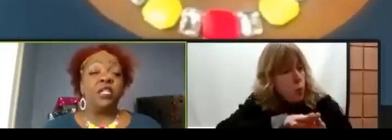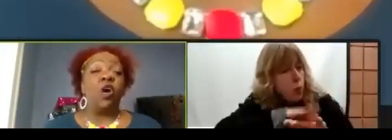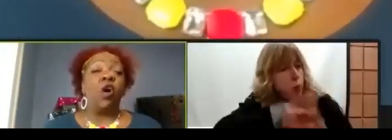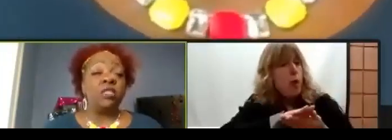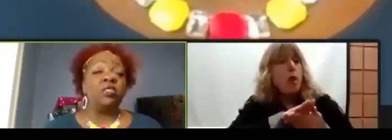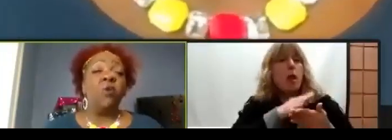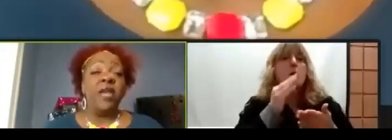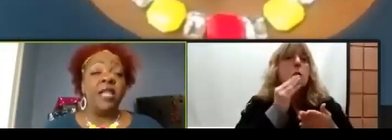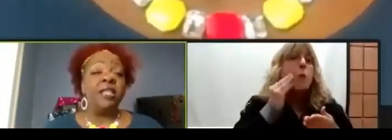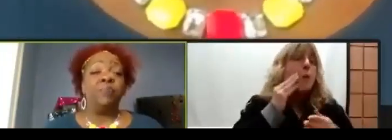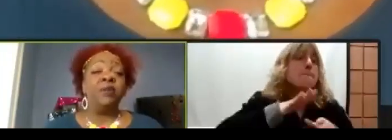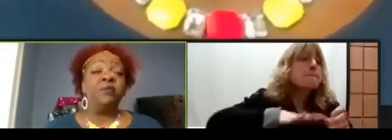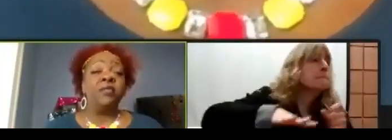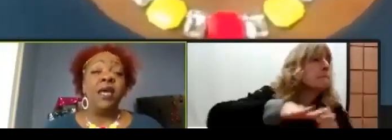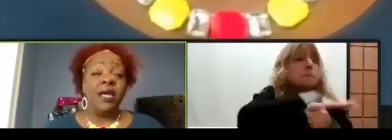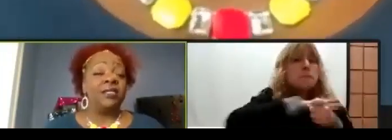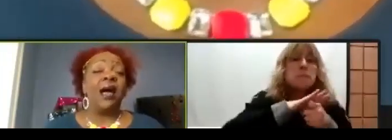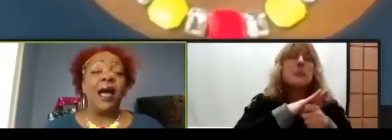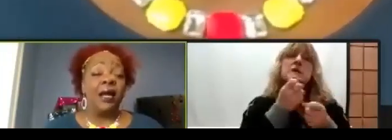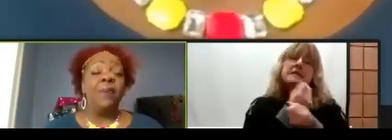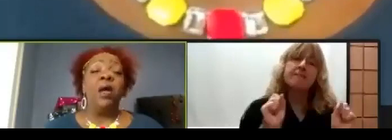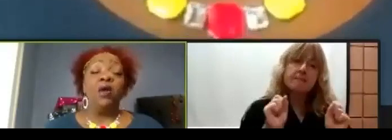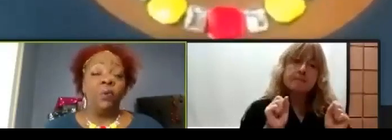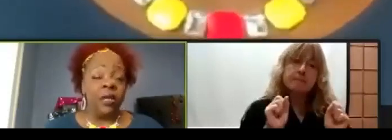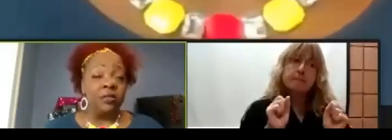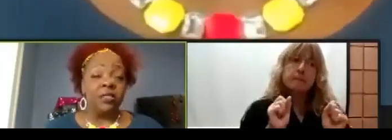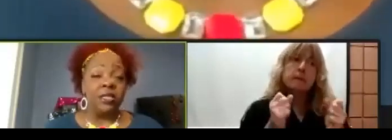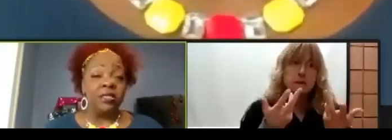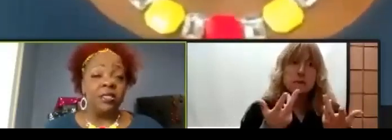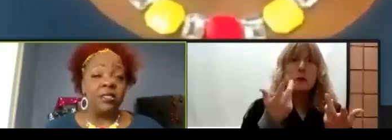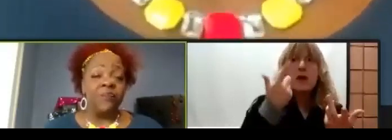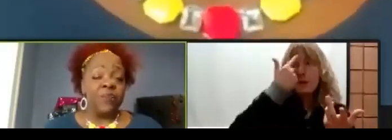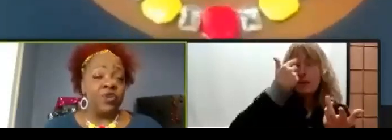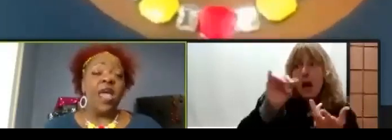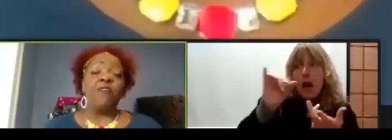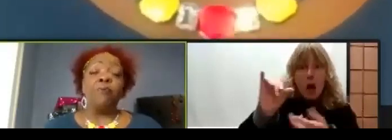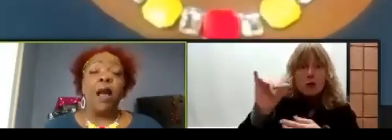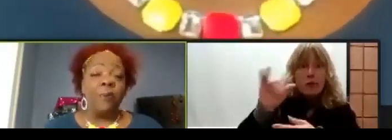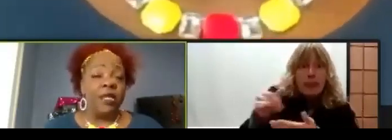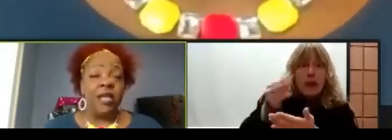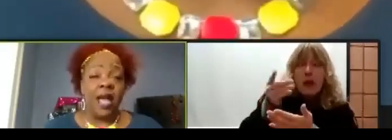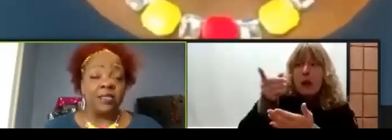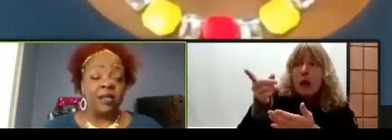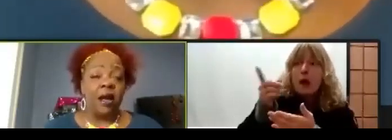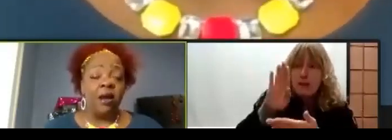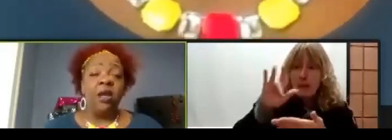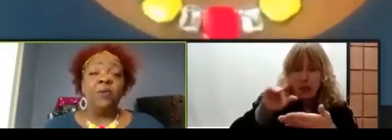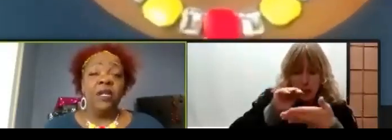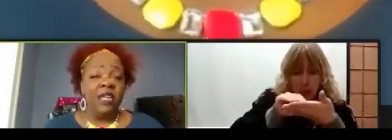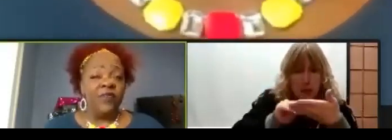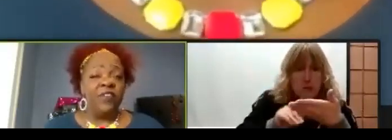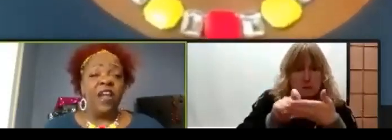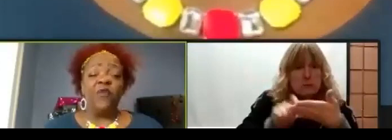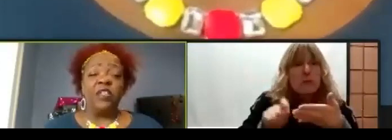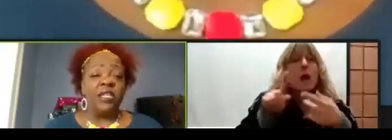seguros porque también yo digo barrios porque están metidos en este vil porque tienen los impuestos de